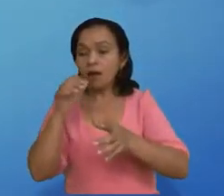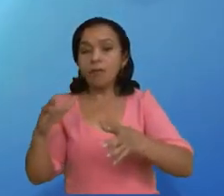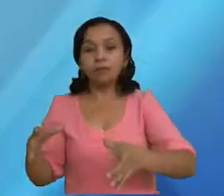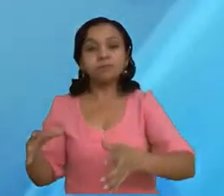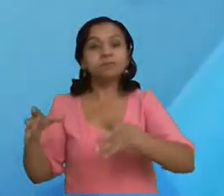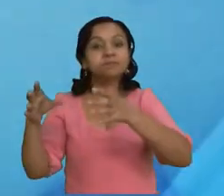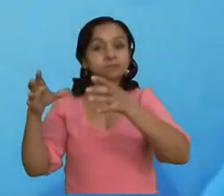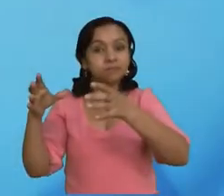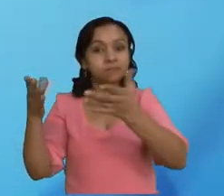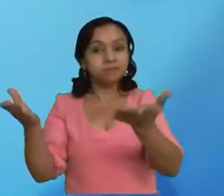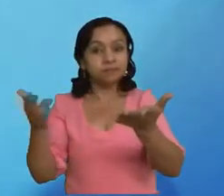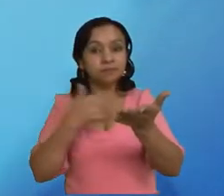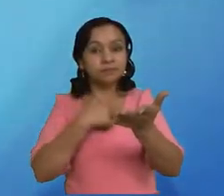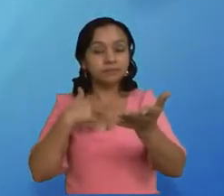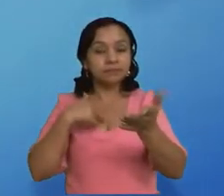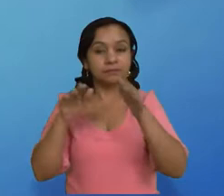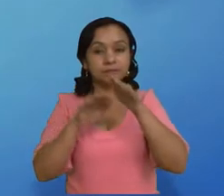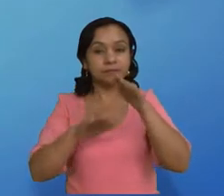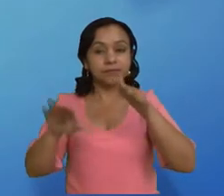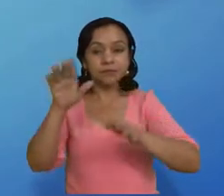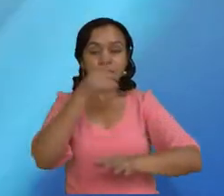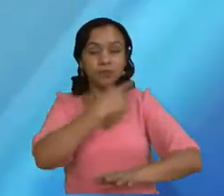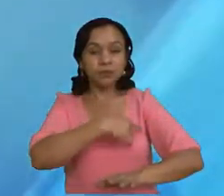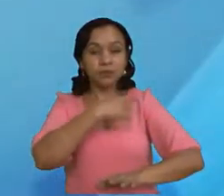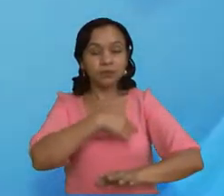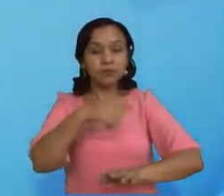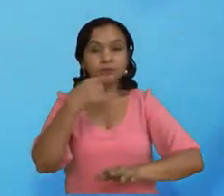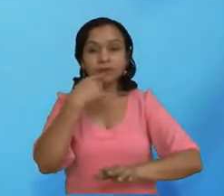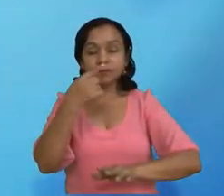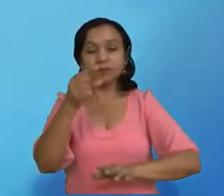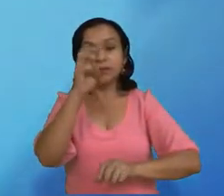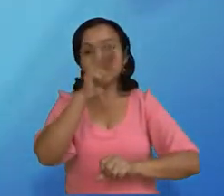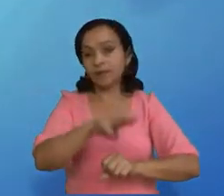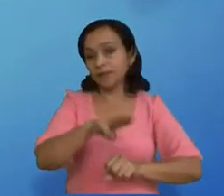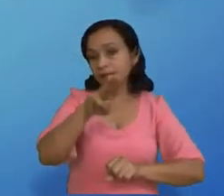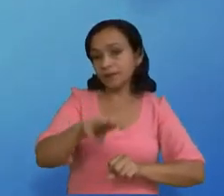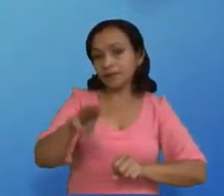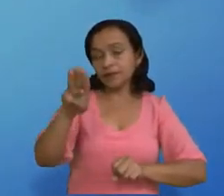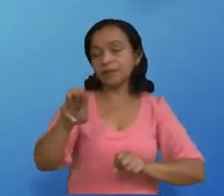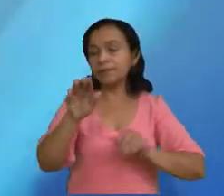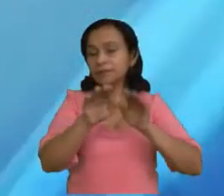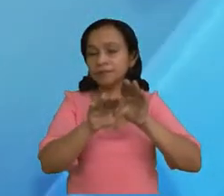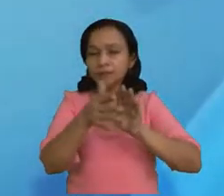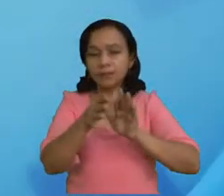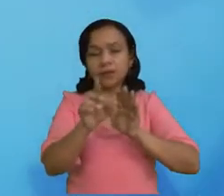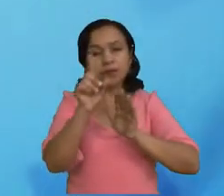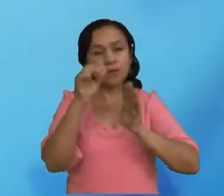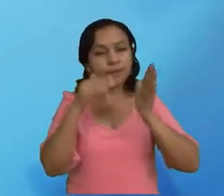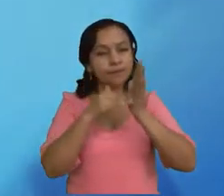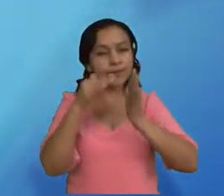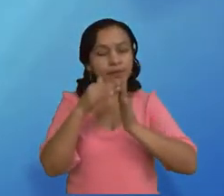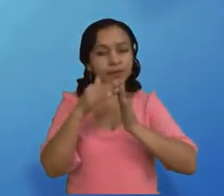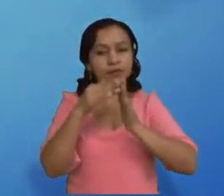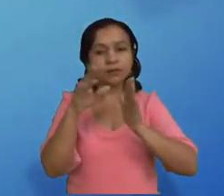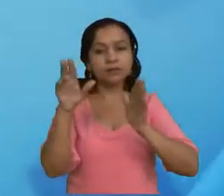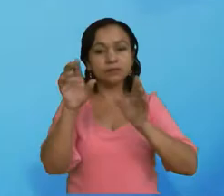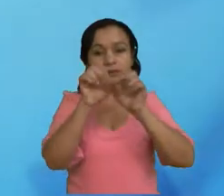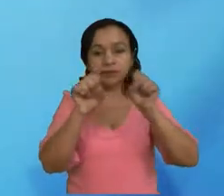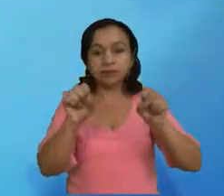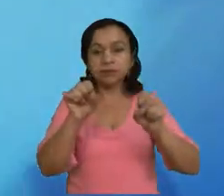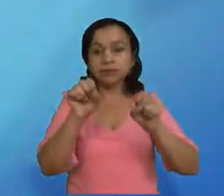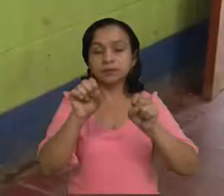y ampliación de la escuela de catación y barismo en Matagalpa, más de 1 millón de córdobas en San Isidro.